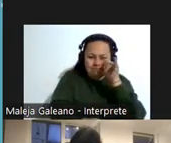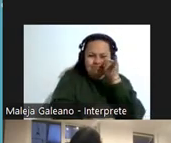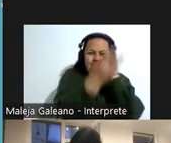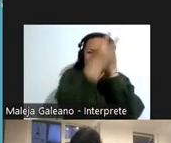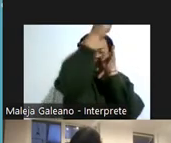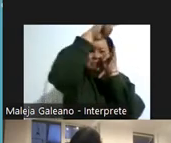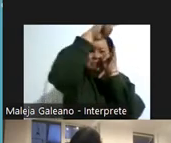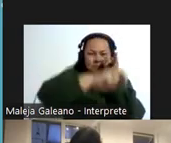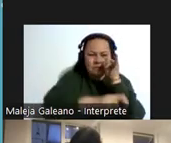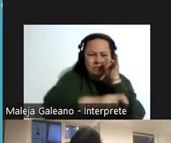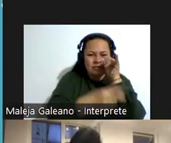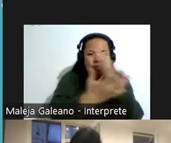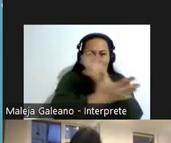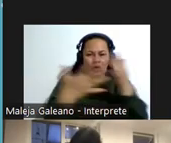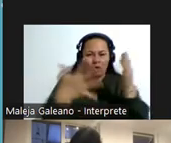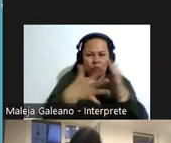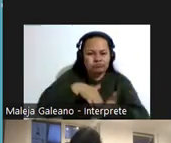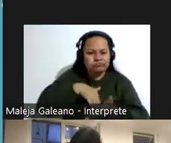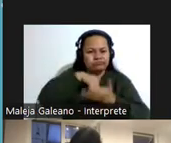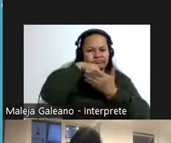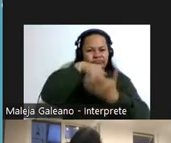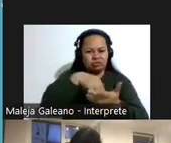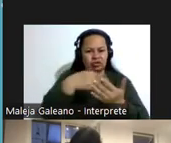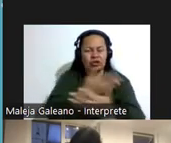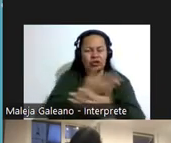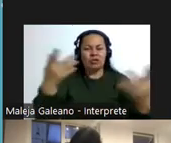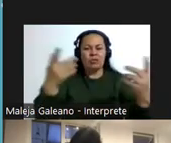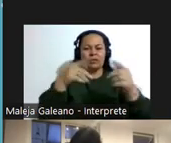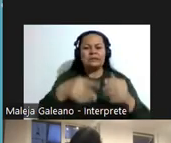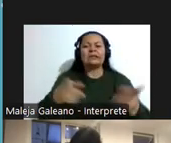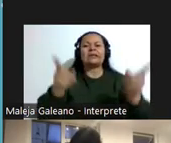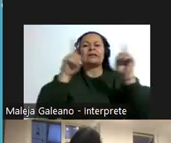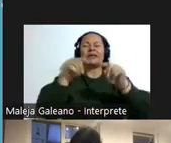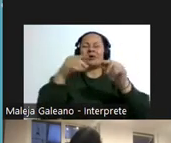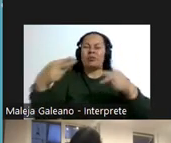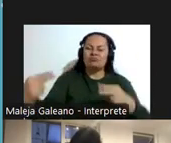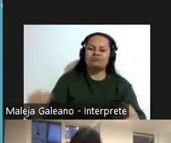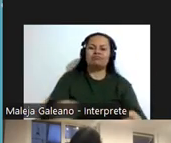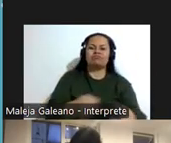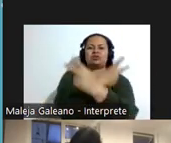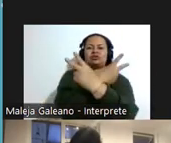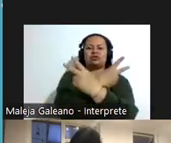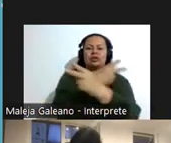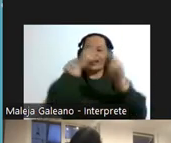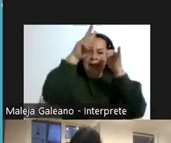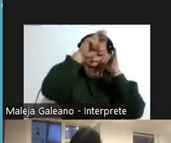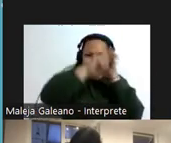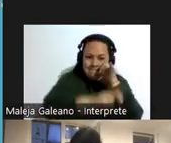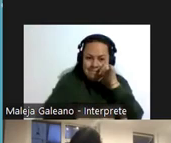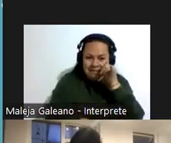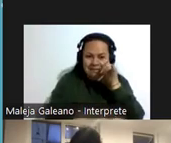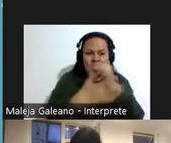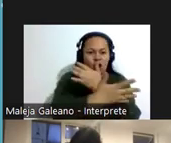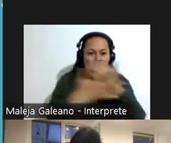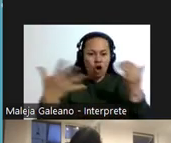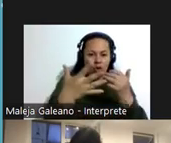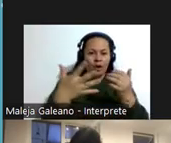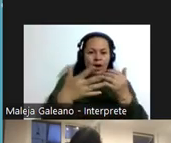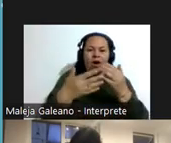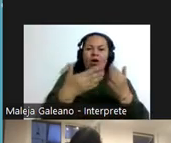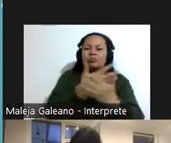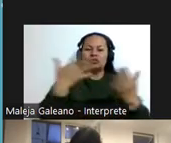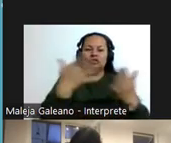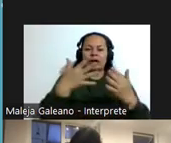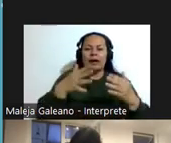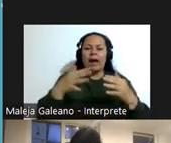resistencias. En este caso, quiero que hablemos de violencias epistémicas, de investigar mi postura en contra del extractivismo